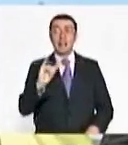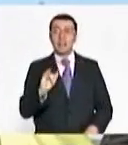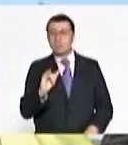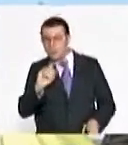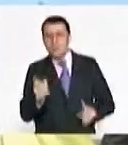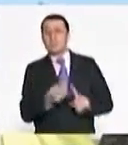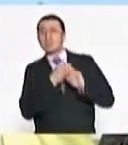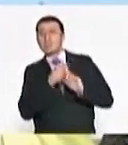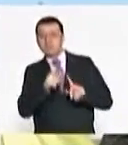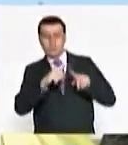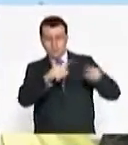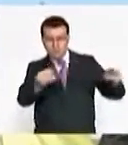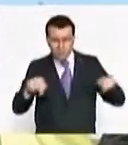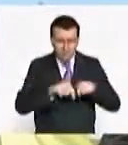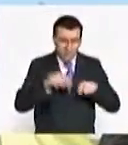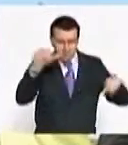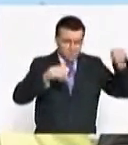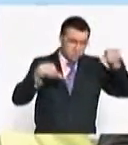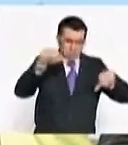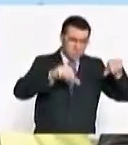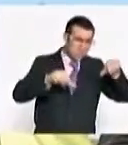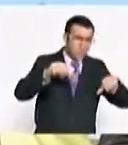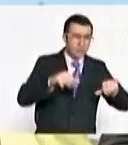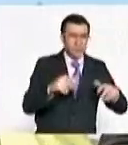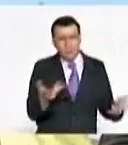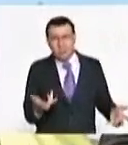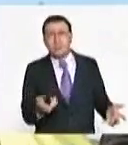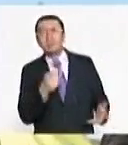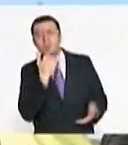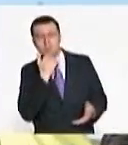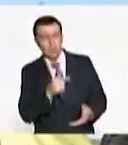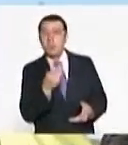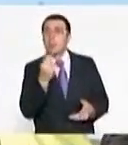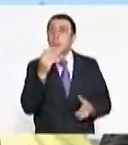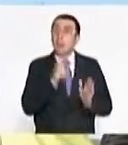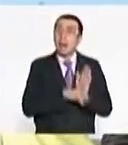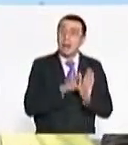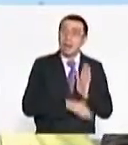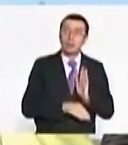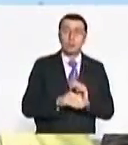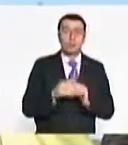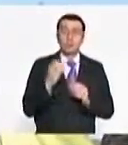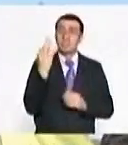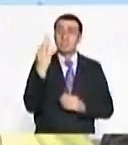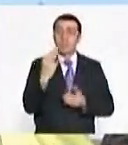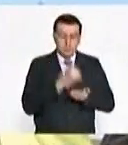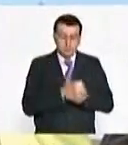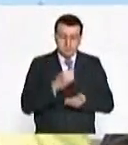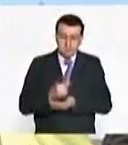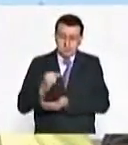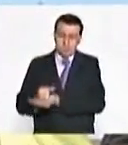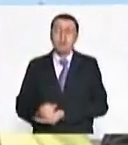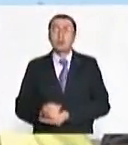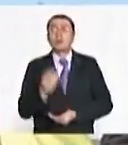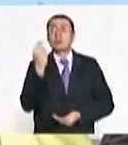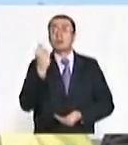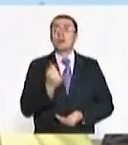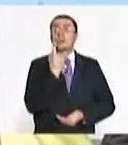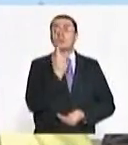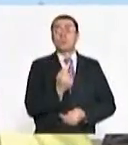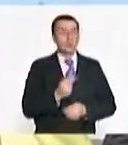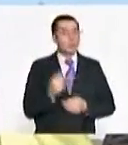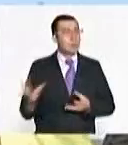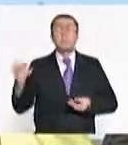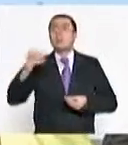laboratorio, que no era un laboratorio, y entonces los dan a un precio muy barato. 3 frascos por el precio de 1. Y le encimamos no